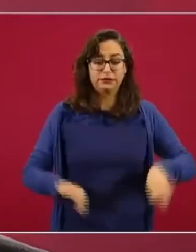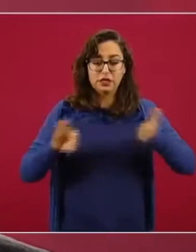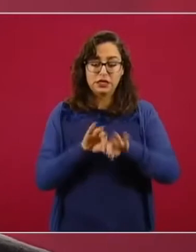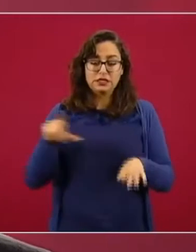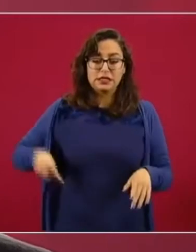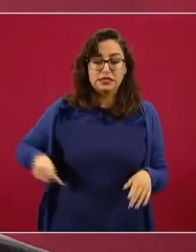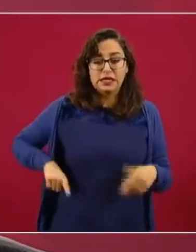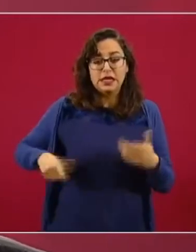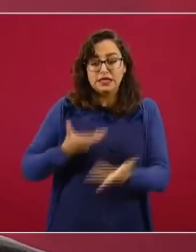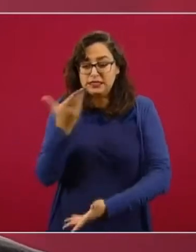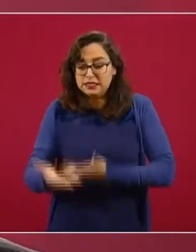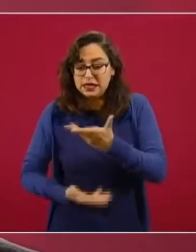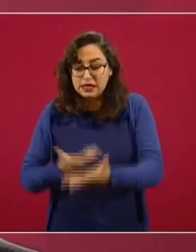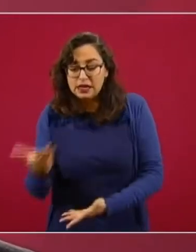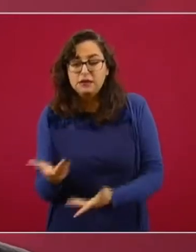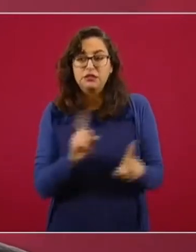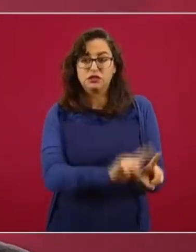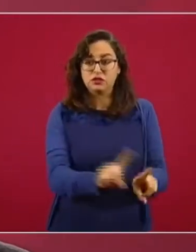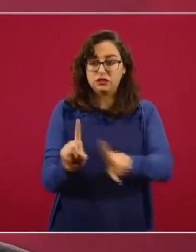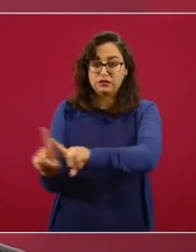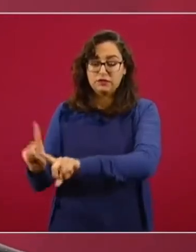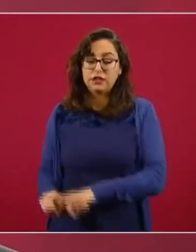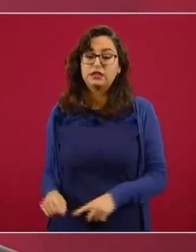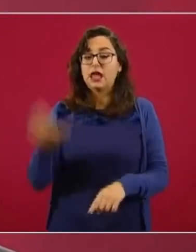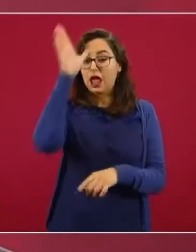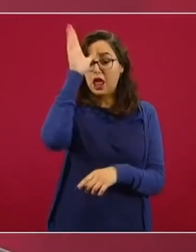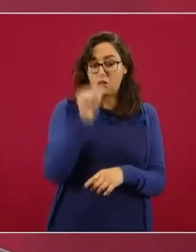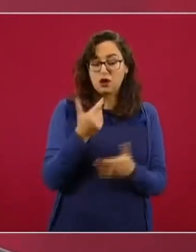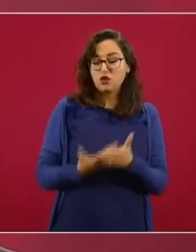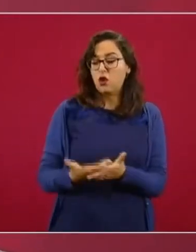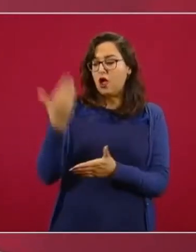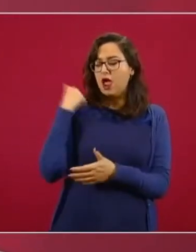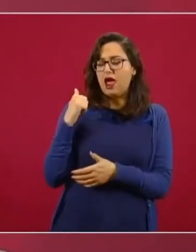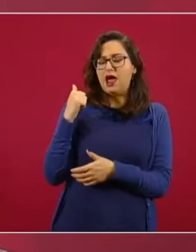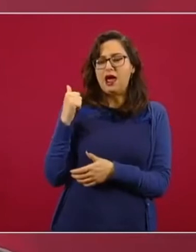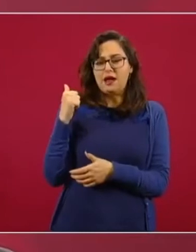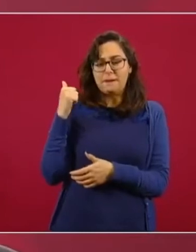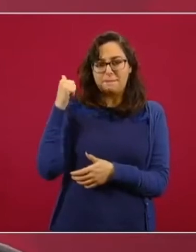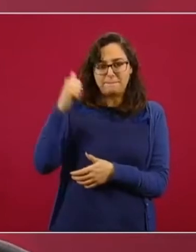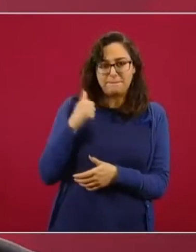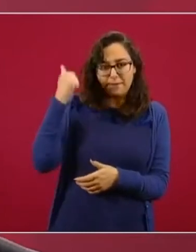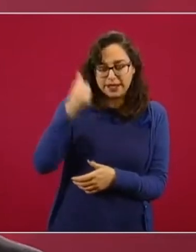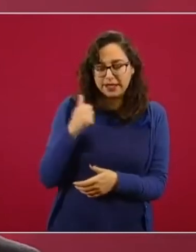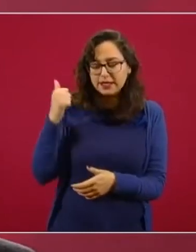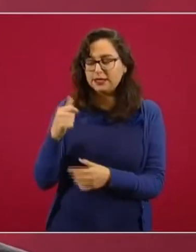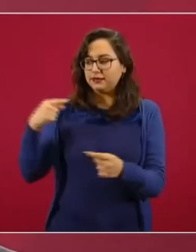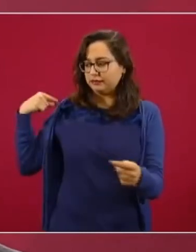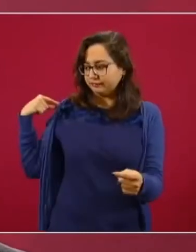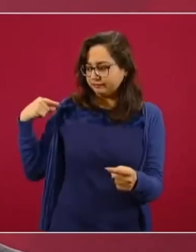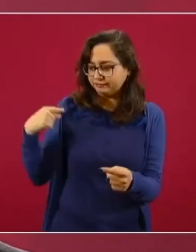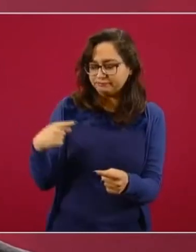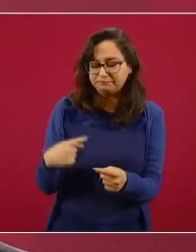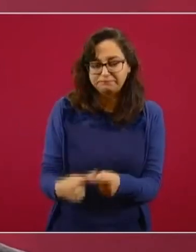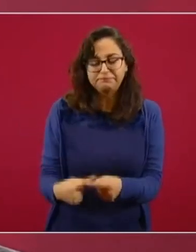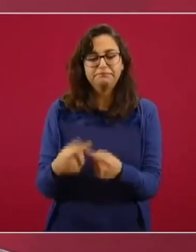convenio nacional que se firmó desde abril entre las entidades federativas y las